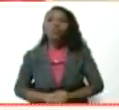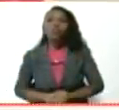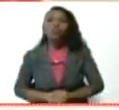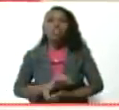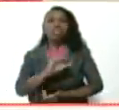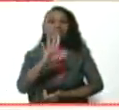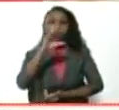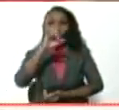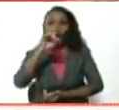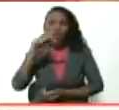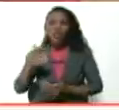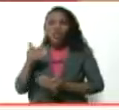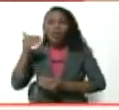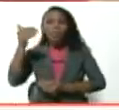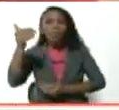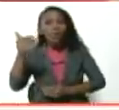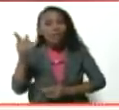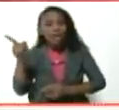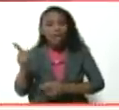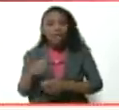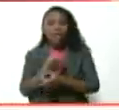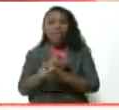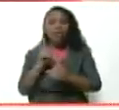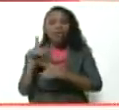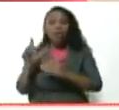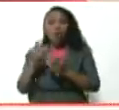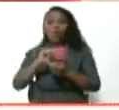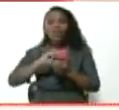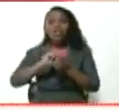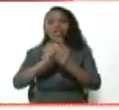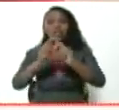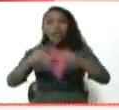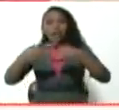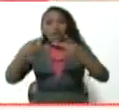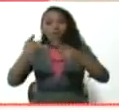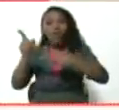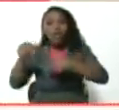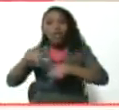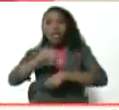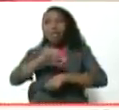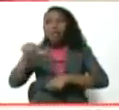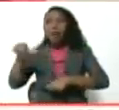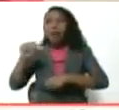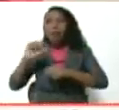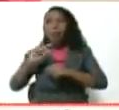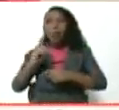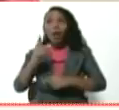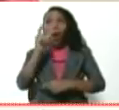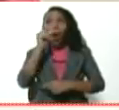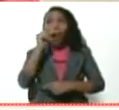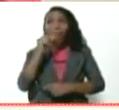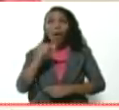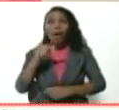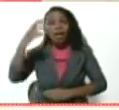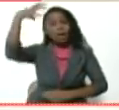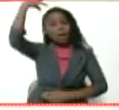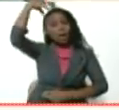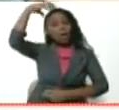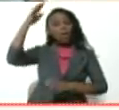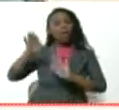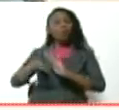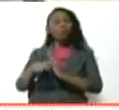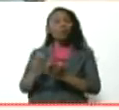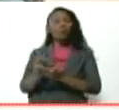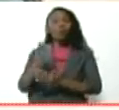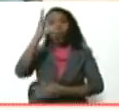5 años ya de ese decreto, y con ese decreto fue renovado esta semana por el emperador, o quien se cree emperador del mundo,